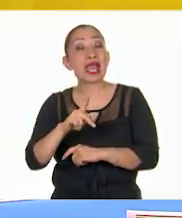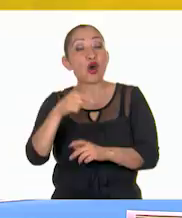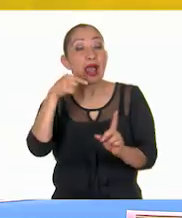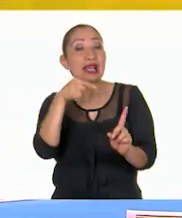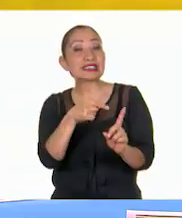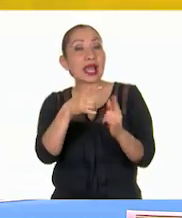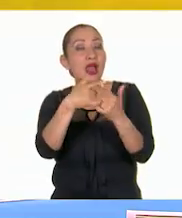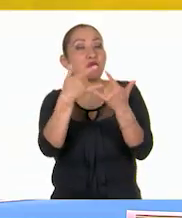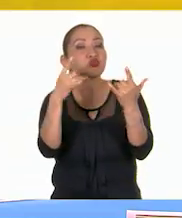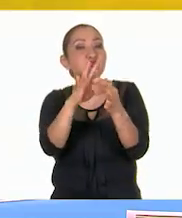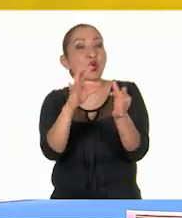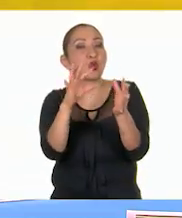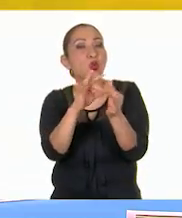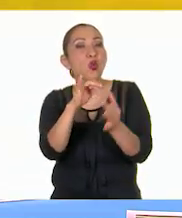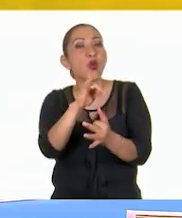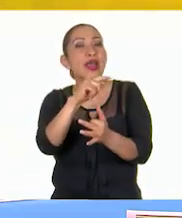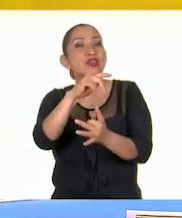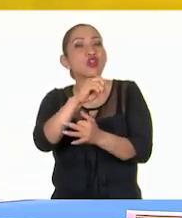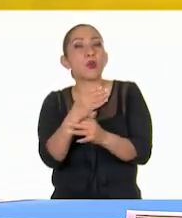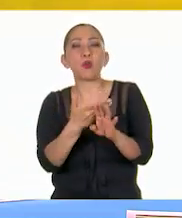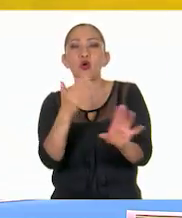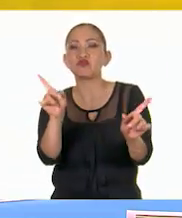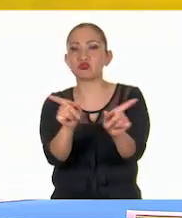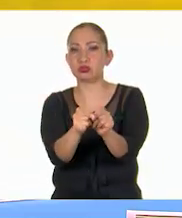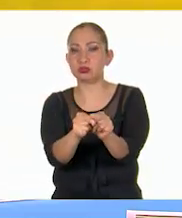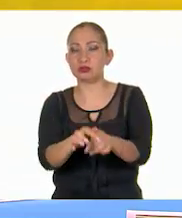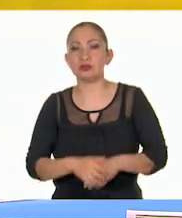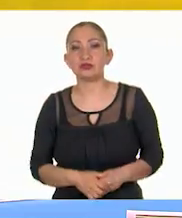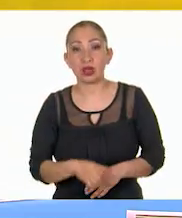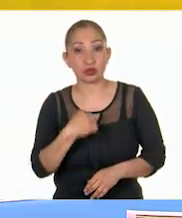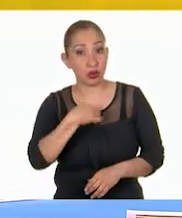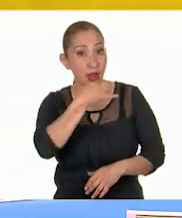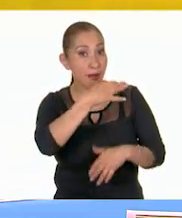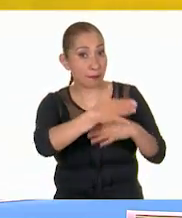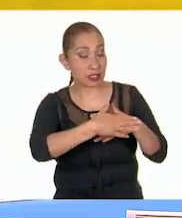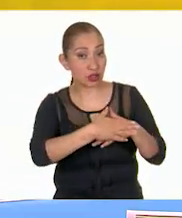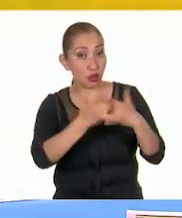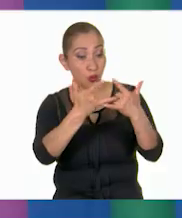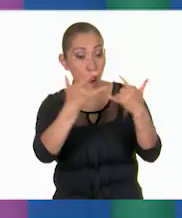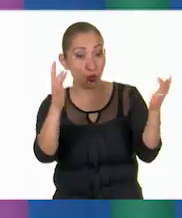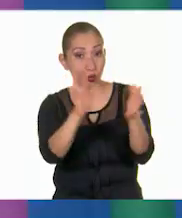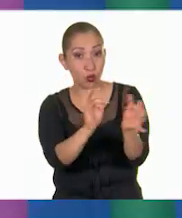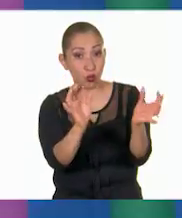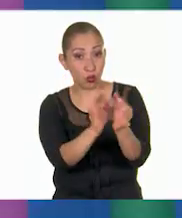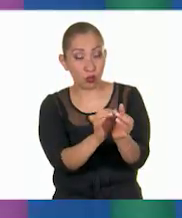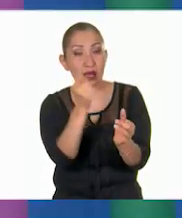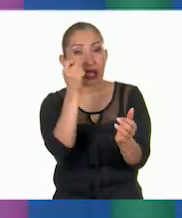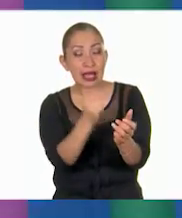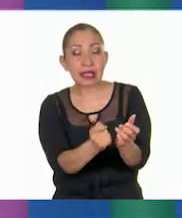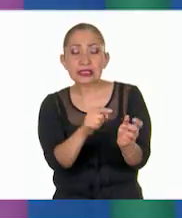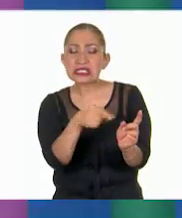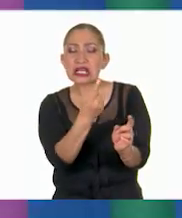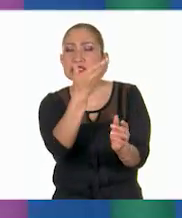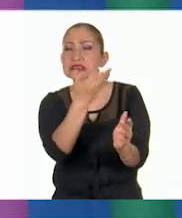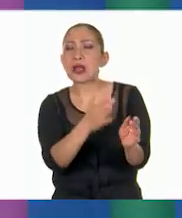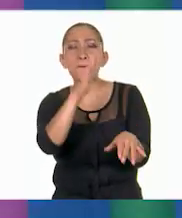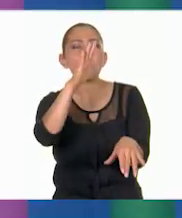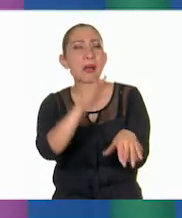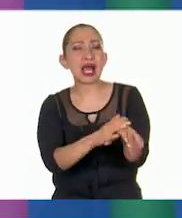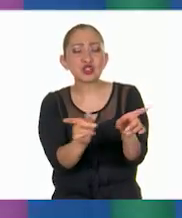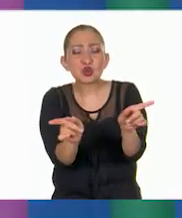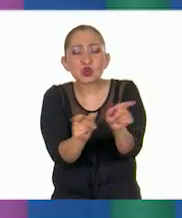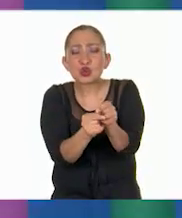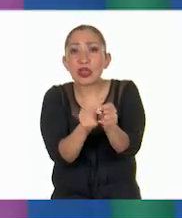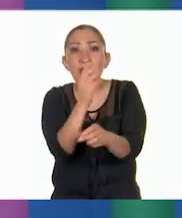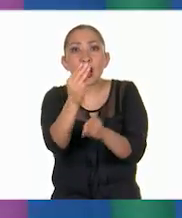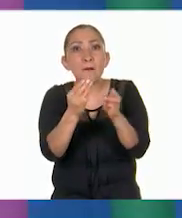de un cuento muy, pero muy breve. Te anticipo que el cuento que leeremos es considerado el más